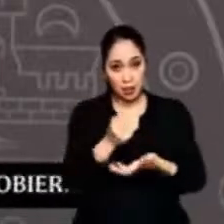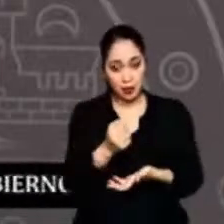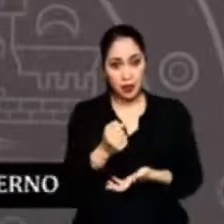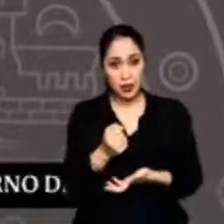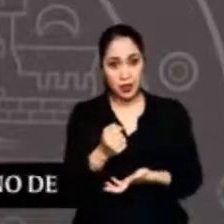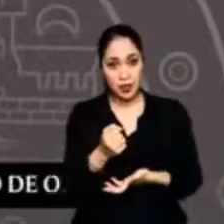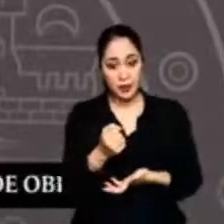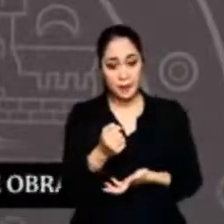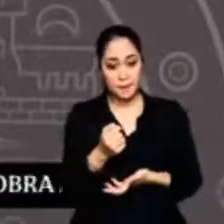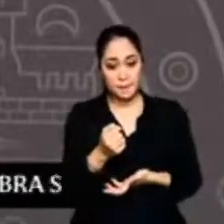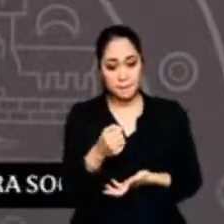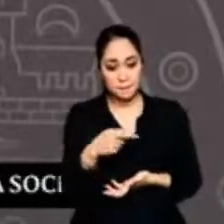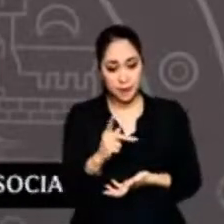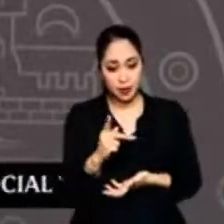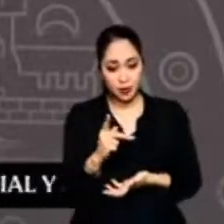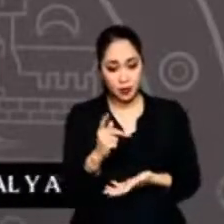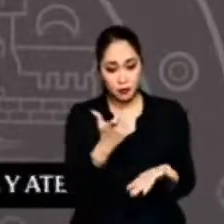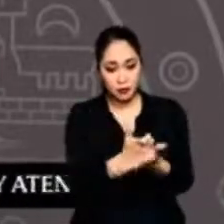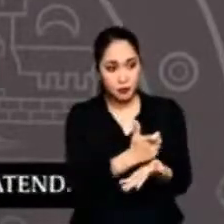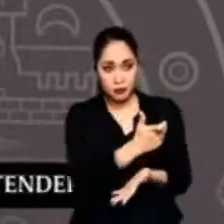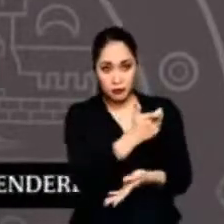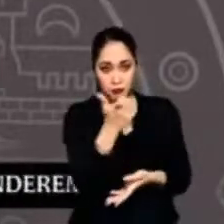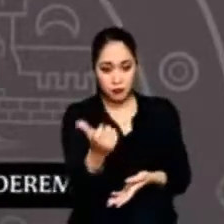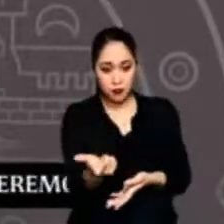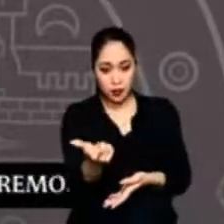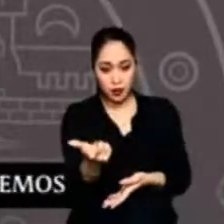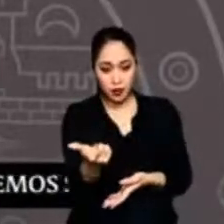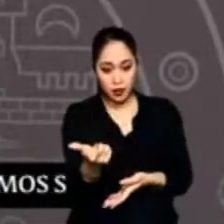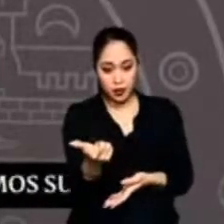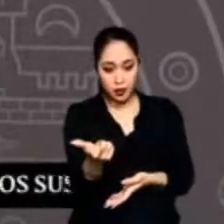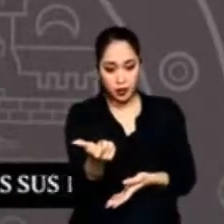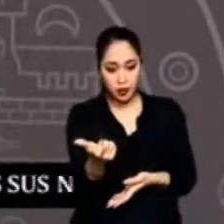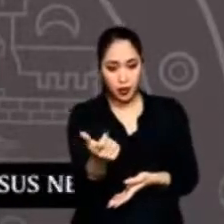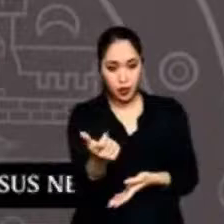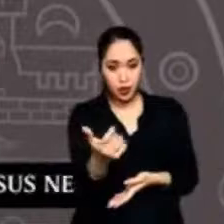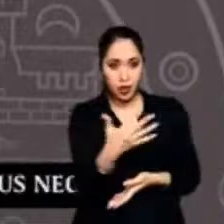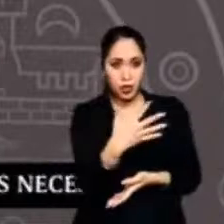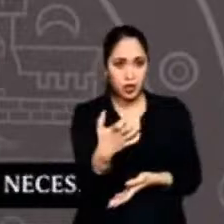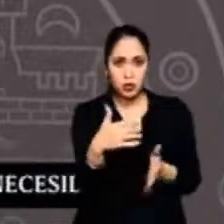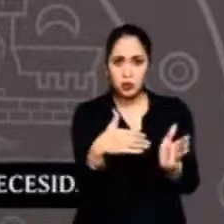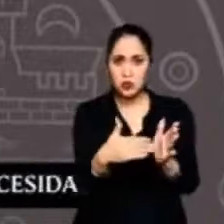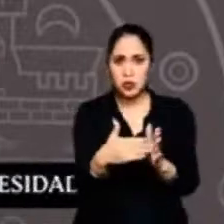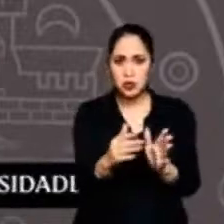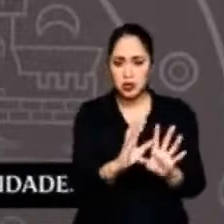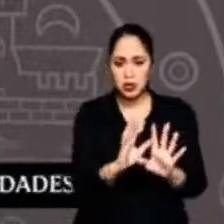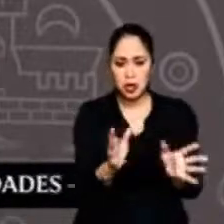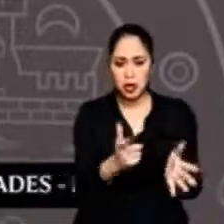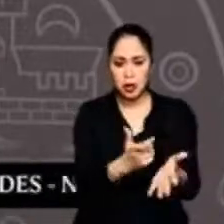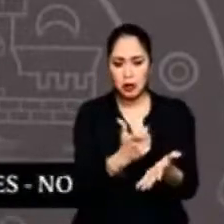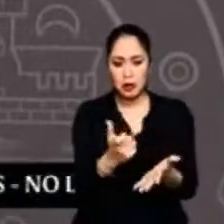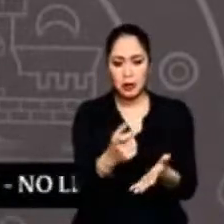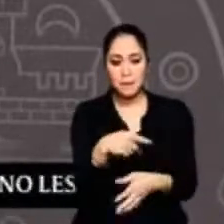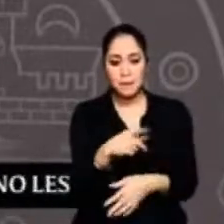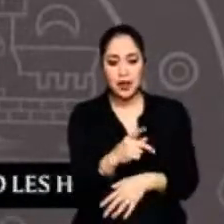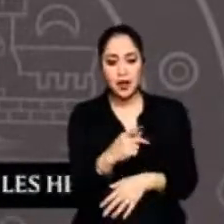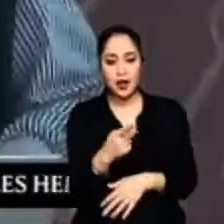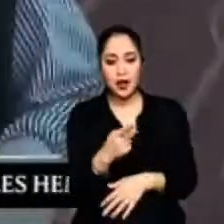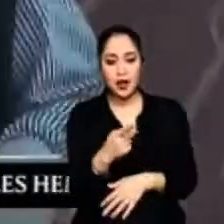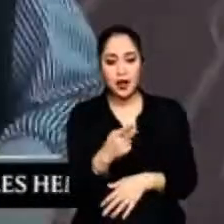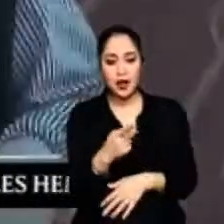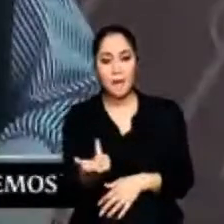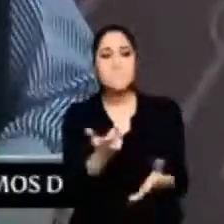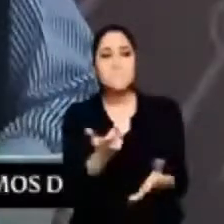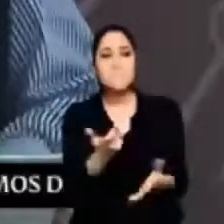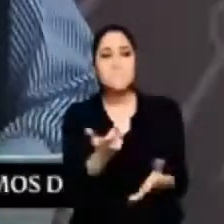tienes que pagar con 500 millones de pesos. Con 500 millones de pesos, pero ¿de dónde agarras para hacer la primera parte, la